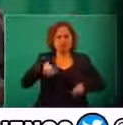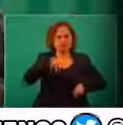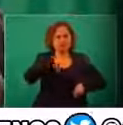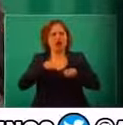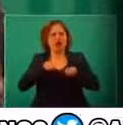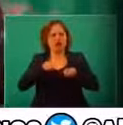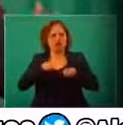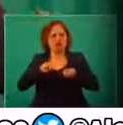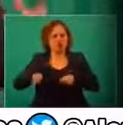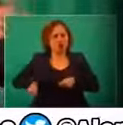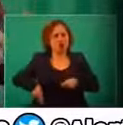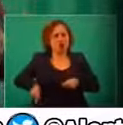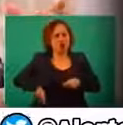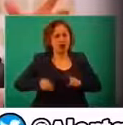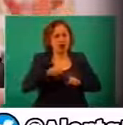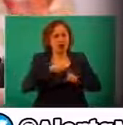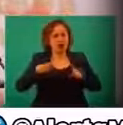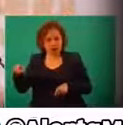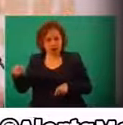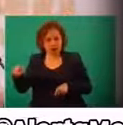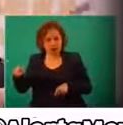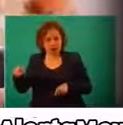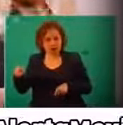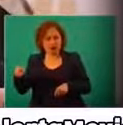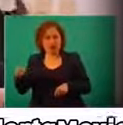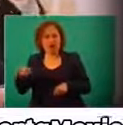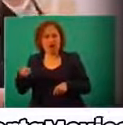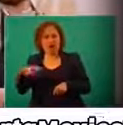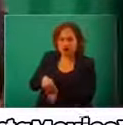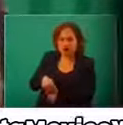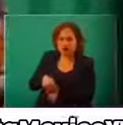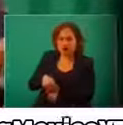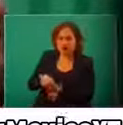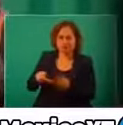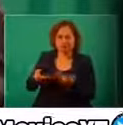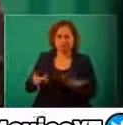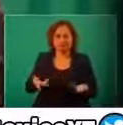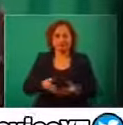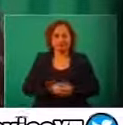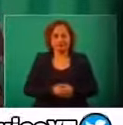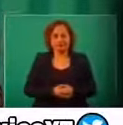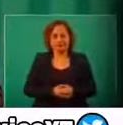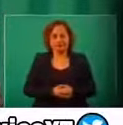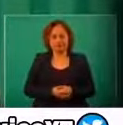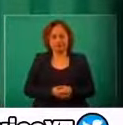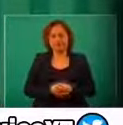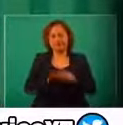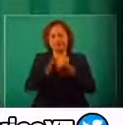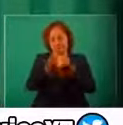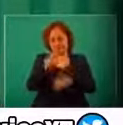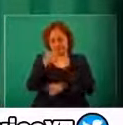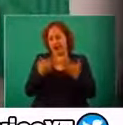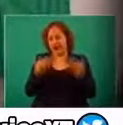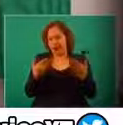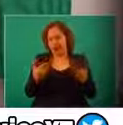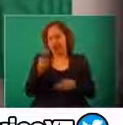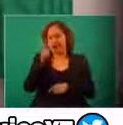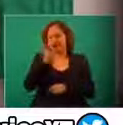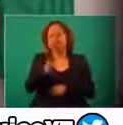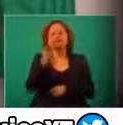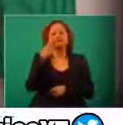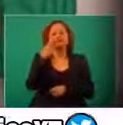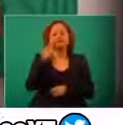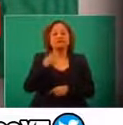la función pública. Convirtieron al gobierno en un comité al servicio de una minoría. Y fíjense la paradoja. En el